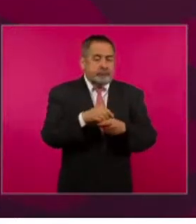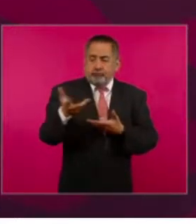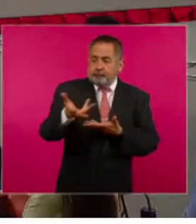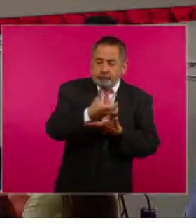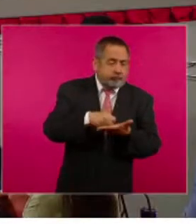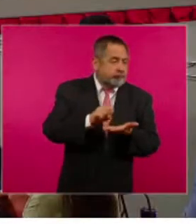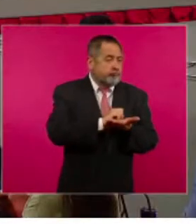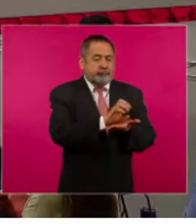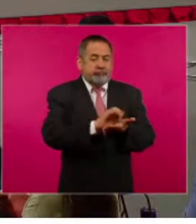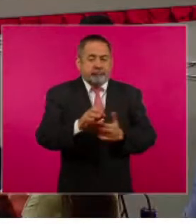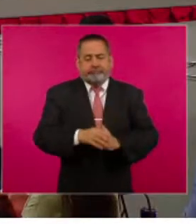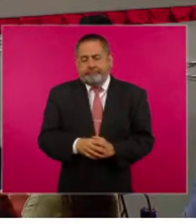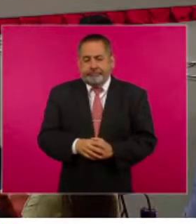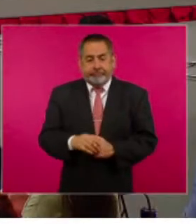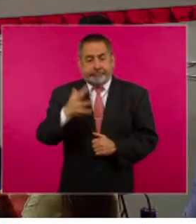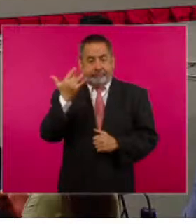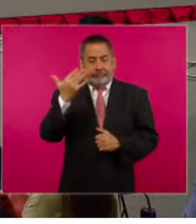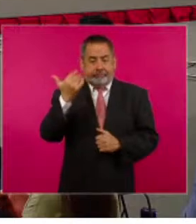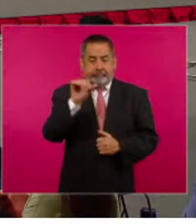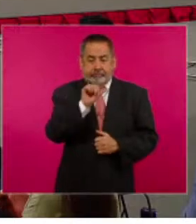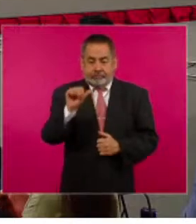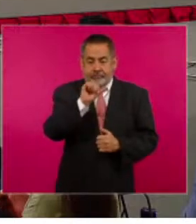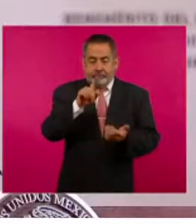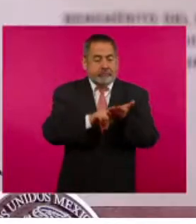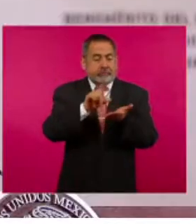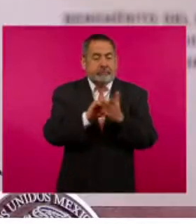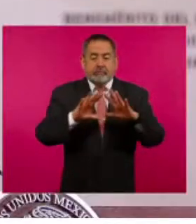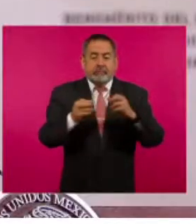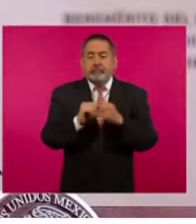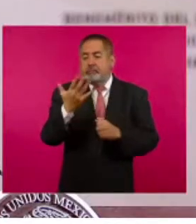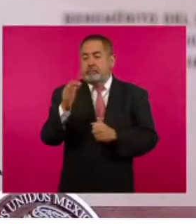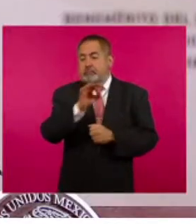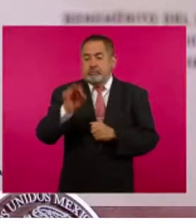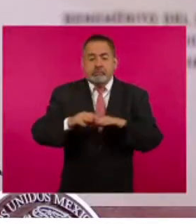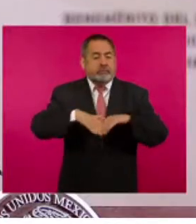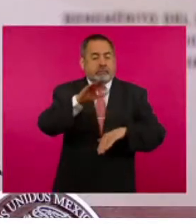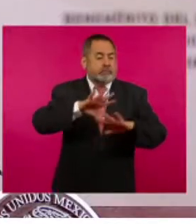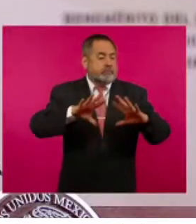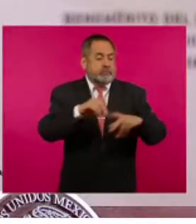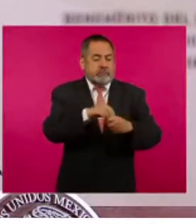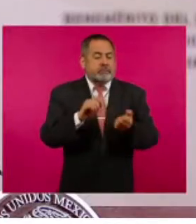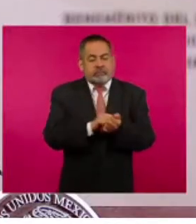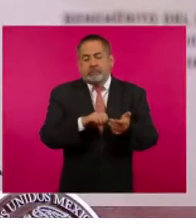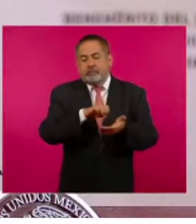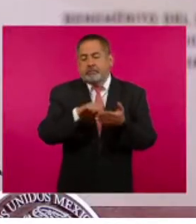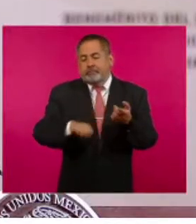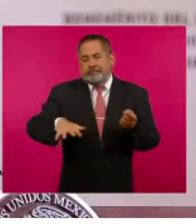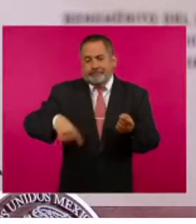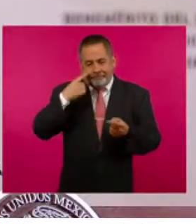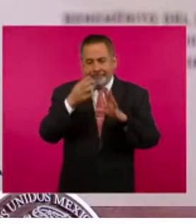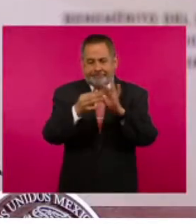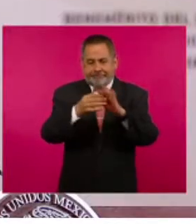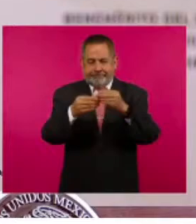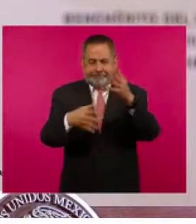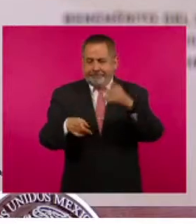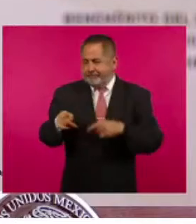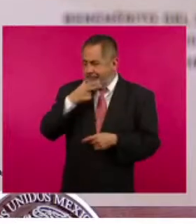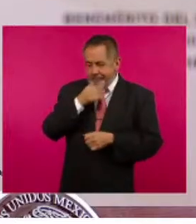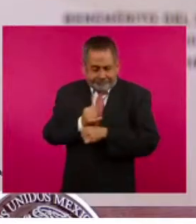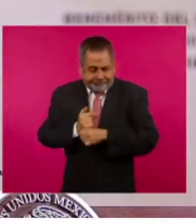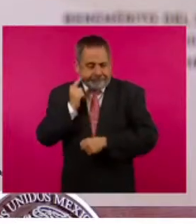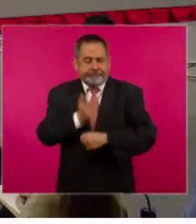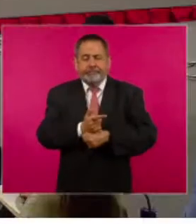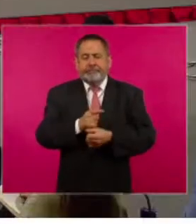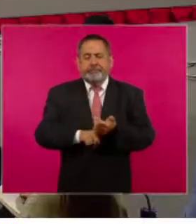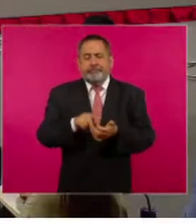la conversación. Las 50 cuentas que reciben más retweets suman más del 50% de la actividad total, como ya describió el investigador Carlos